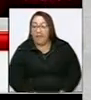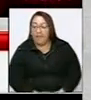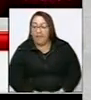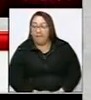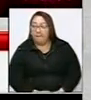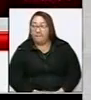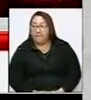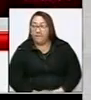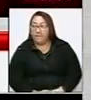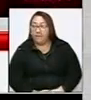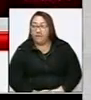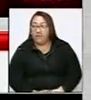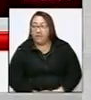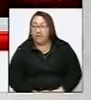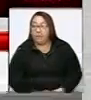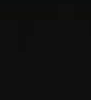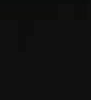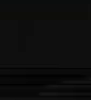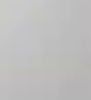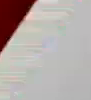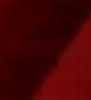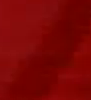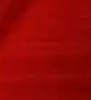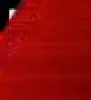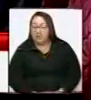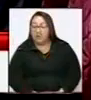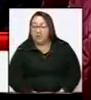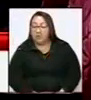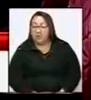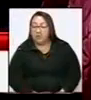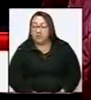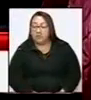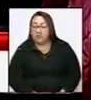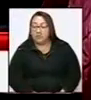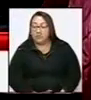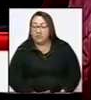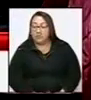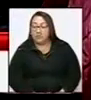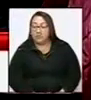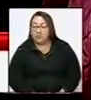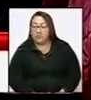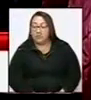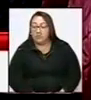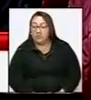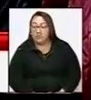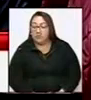la sesión, Raquel. Lo que esté a favor, lo que esté en contra,